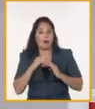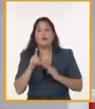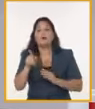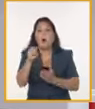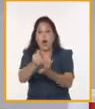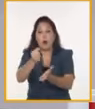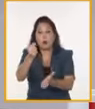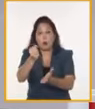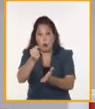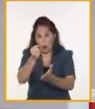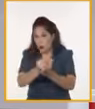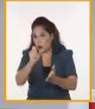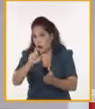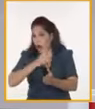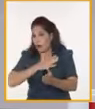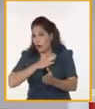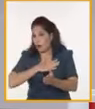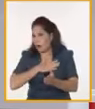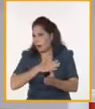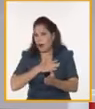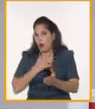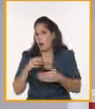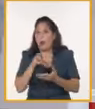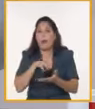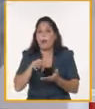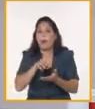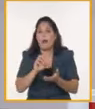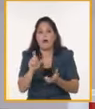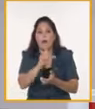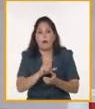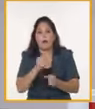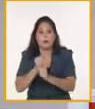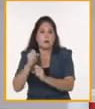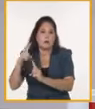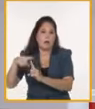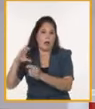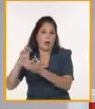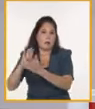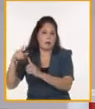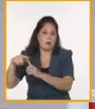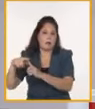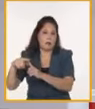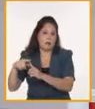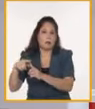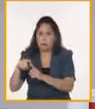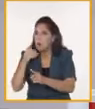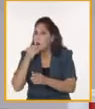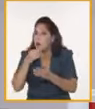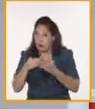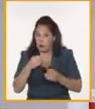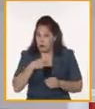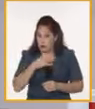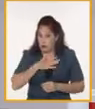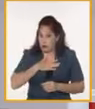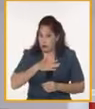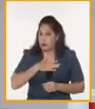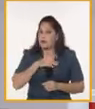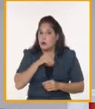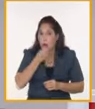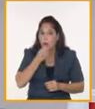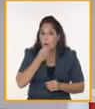una un trabajo por cuenta propia en cahy para trabajar en matanza no no no no quiere decir eso simplemente lo que usted tiene la